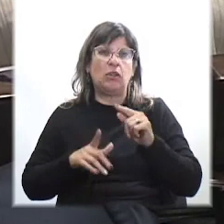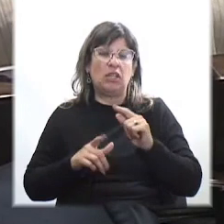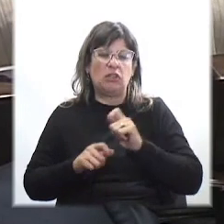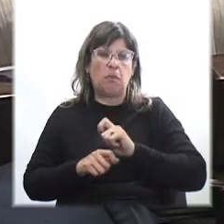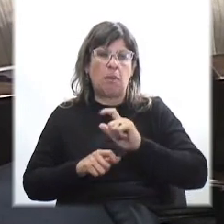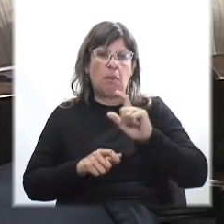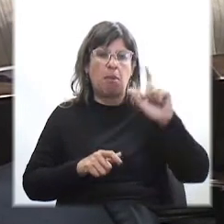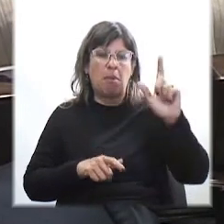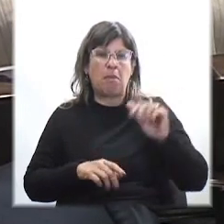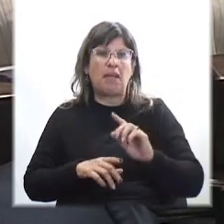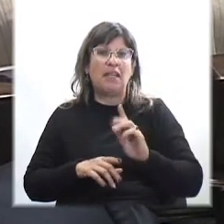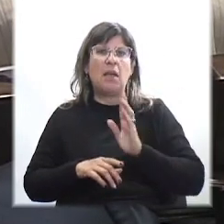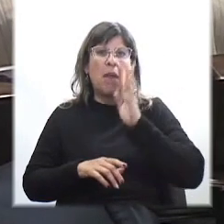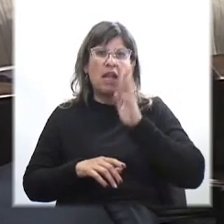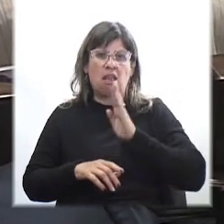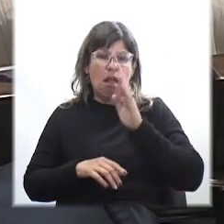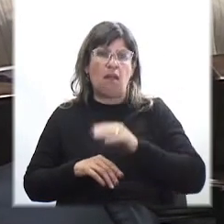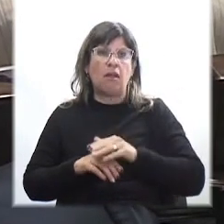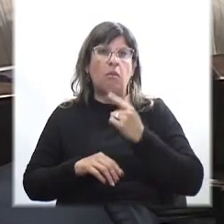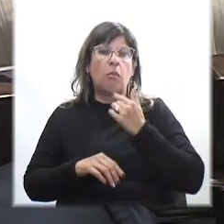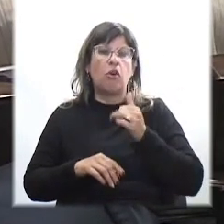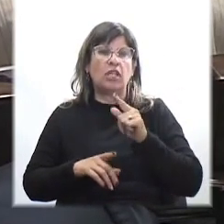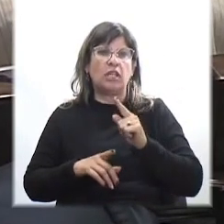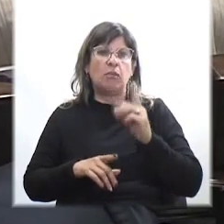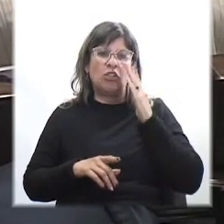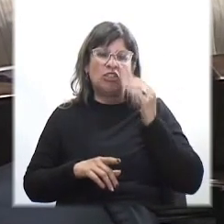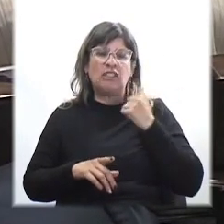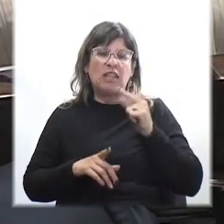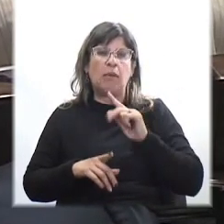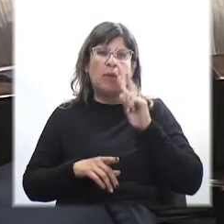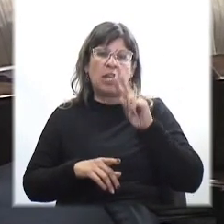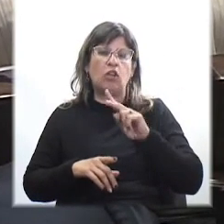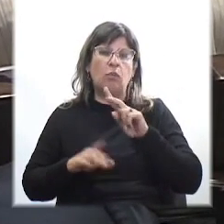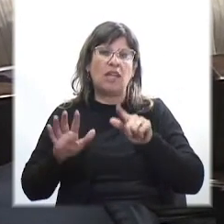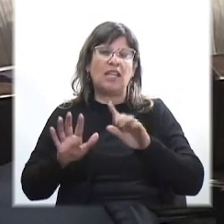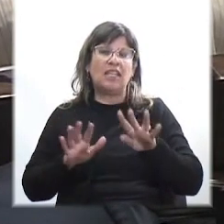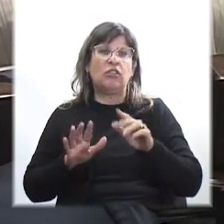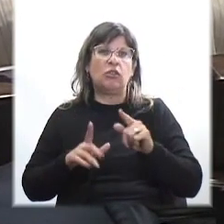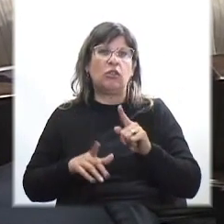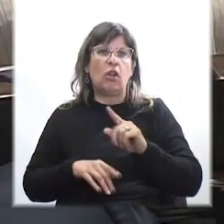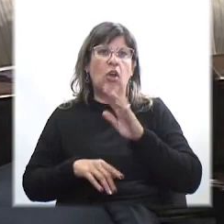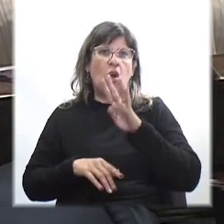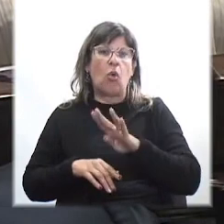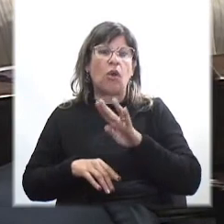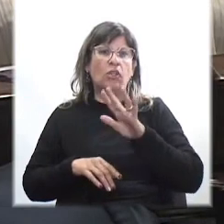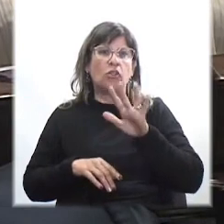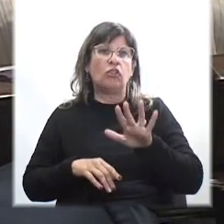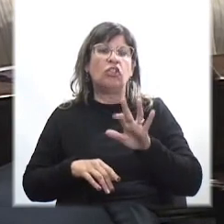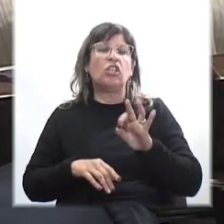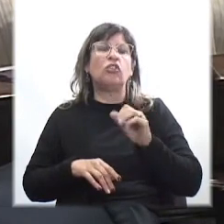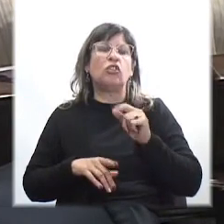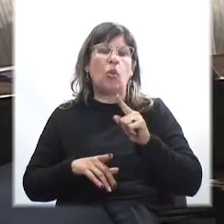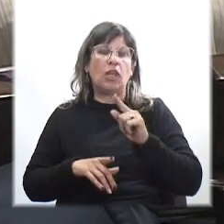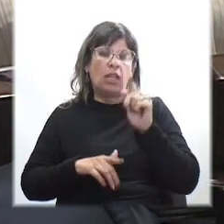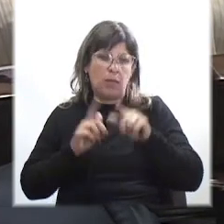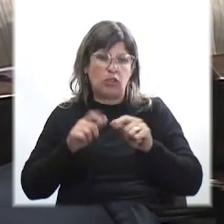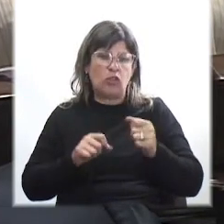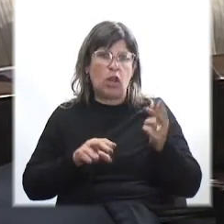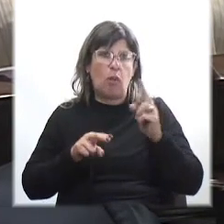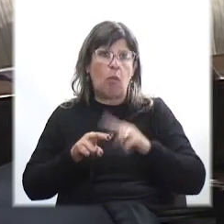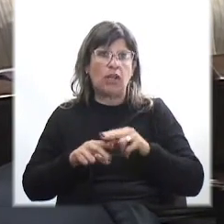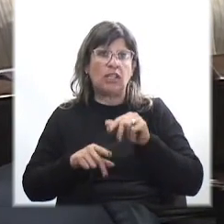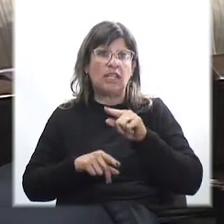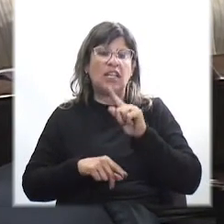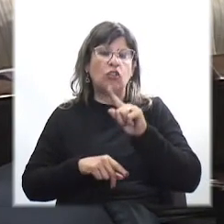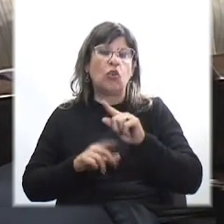va creciendo. En Bélgica, por ejemplo, se sabe que en 2019 al menos unos 450 eliminados, eso es